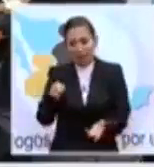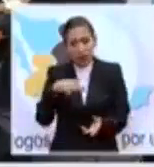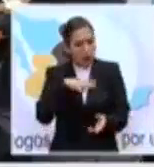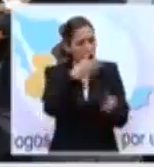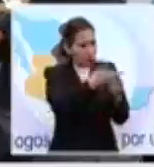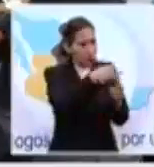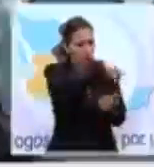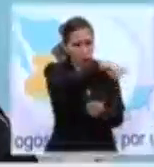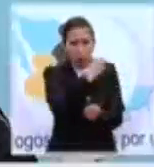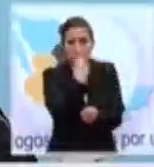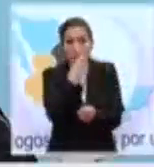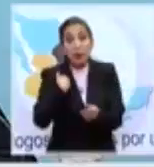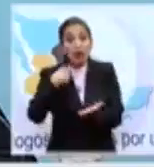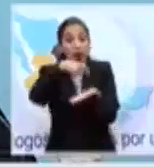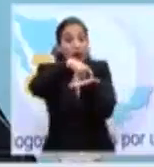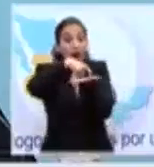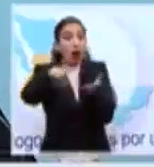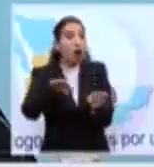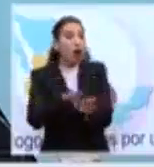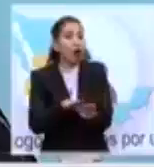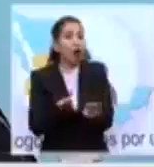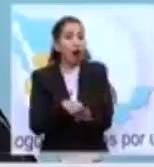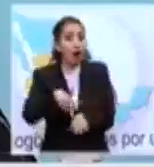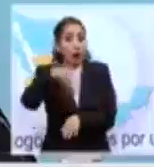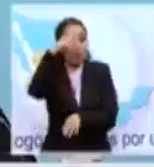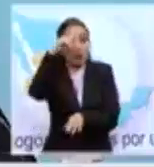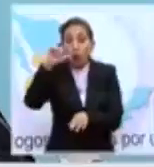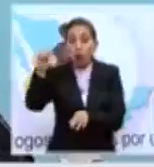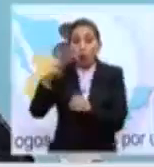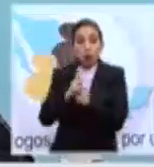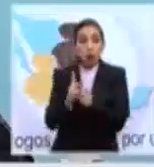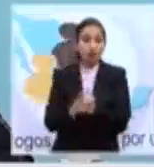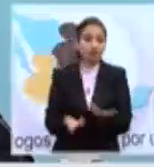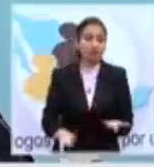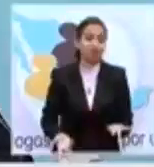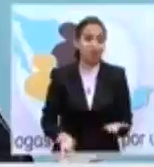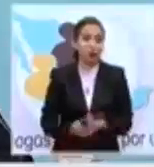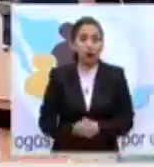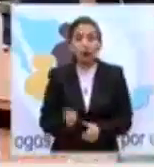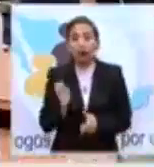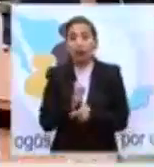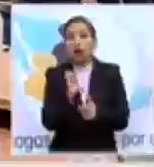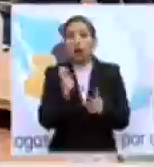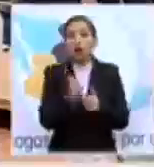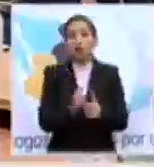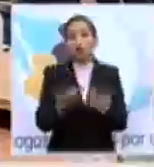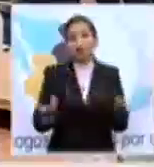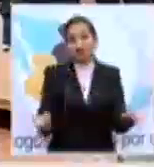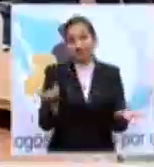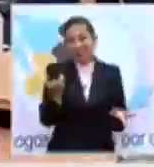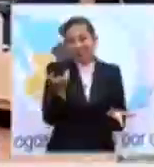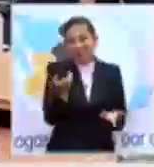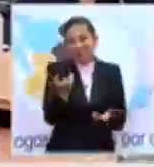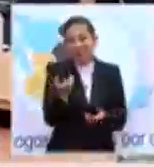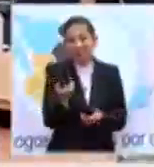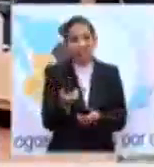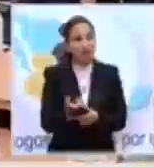disponibles en México o en cualquier país, ¿no? Entonces, en ese sentido,